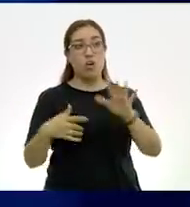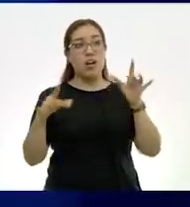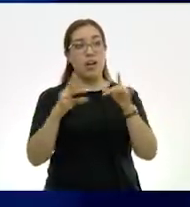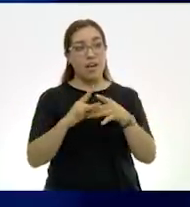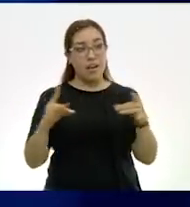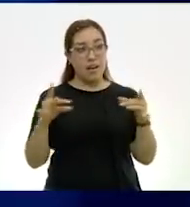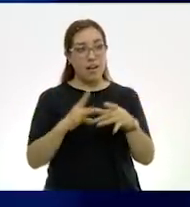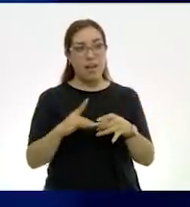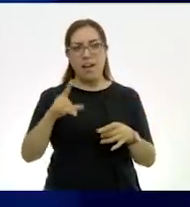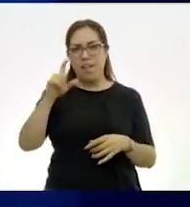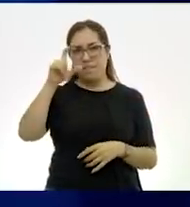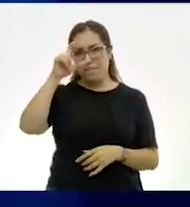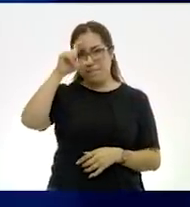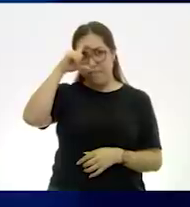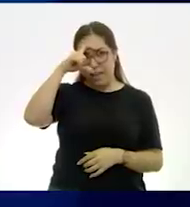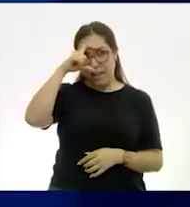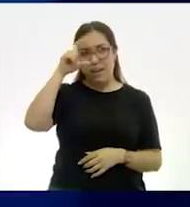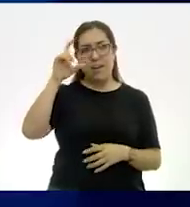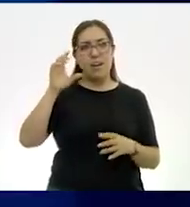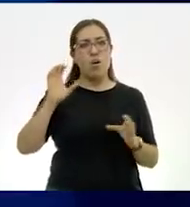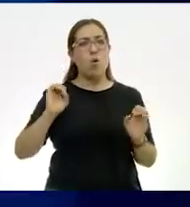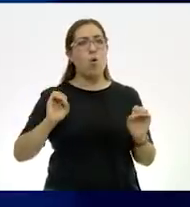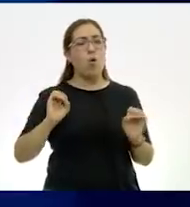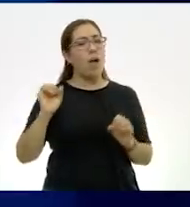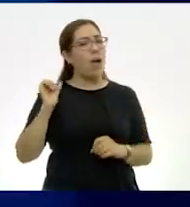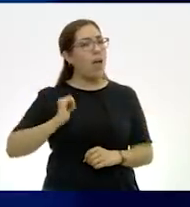faraones, contar sucesos históricos.